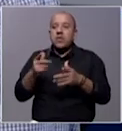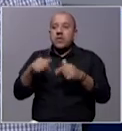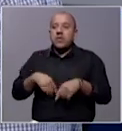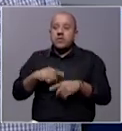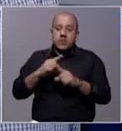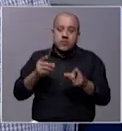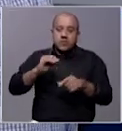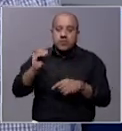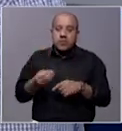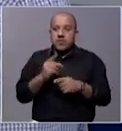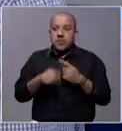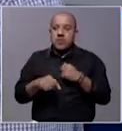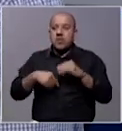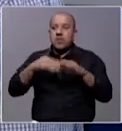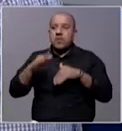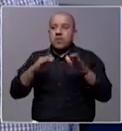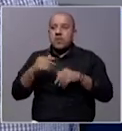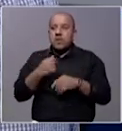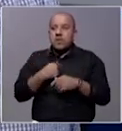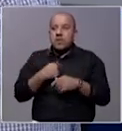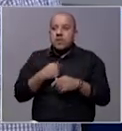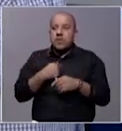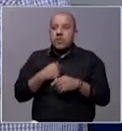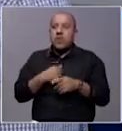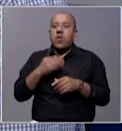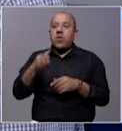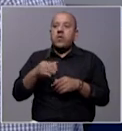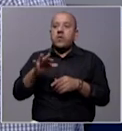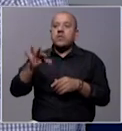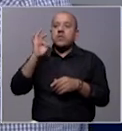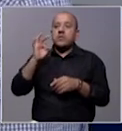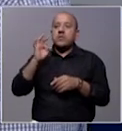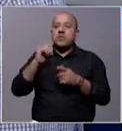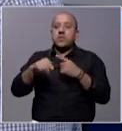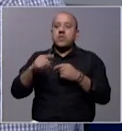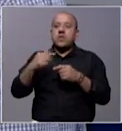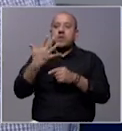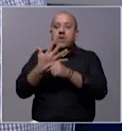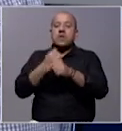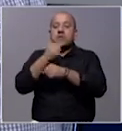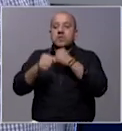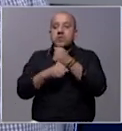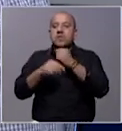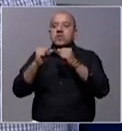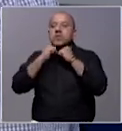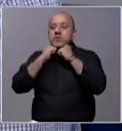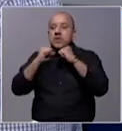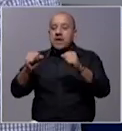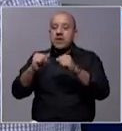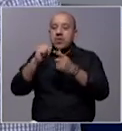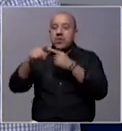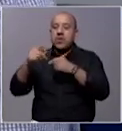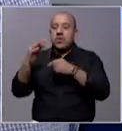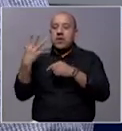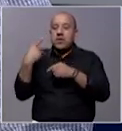pierde nunca y esa depende sólo de uno yo fui electo convencional del partido por los próximos cinco años soy secretario del directorio por lo menos